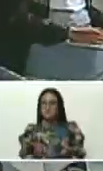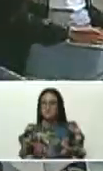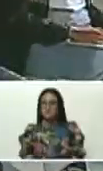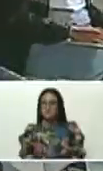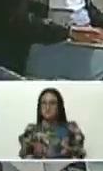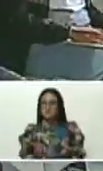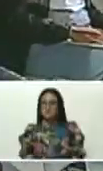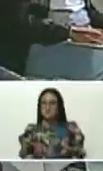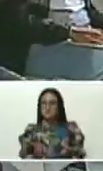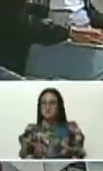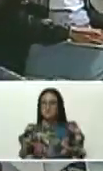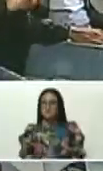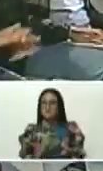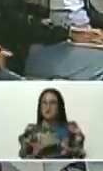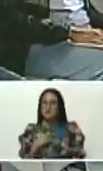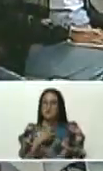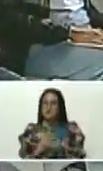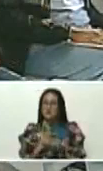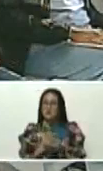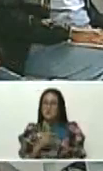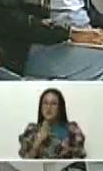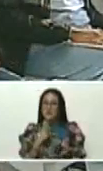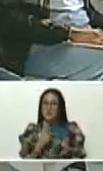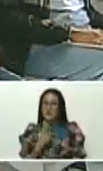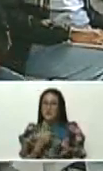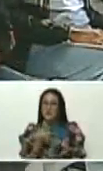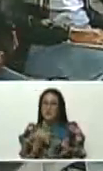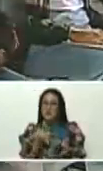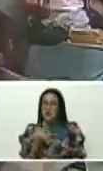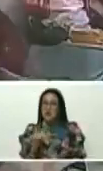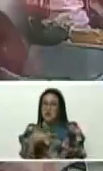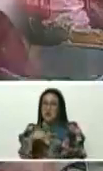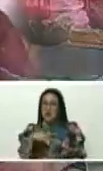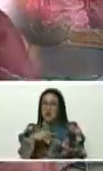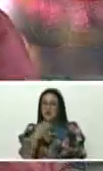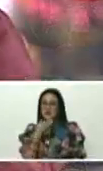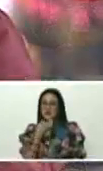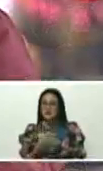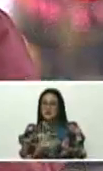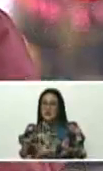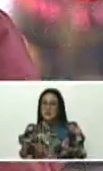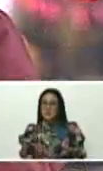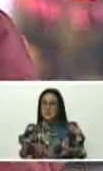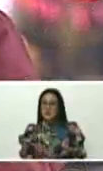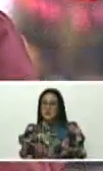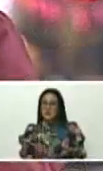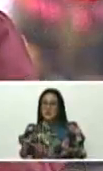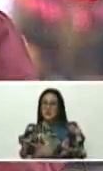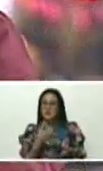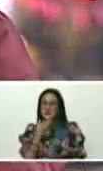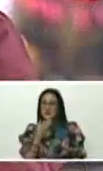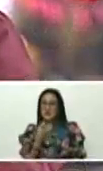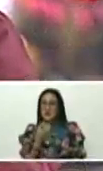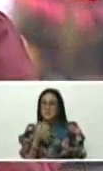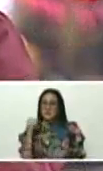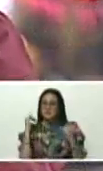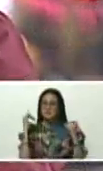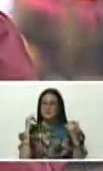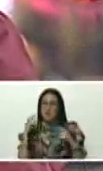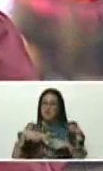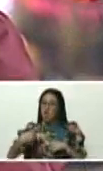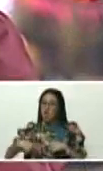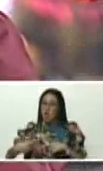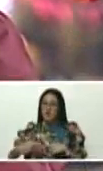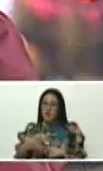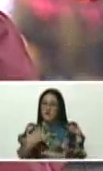Y como yo siempre he dicho, ya estamos en diciembre, y en diciembre se rumbea todos los